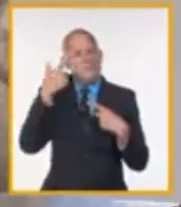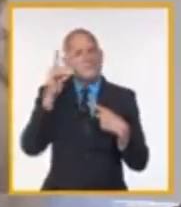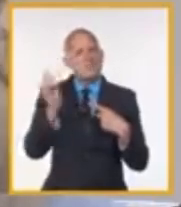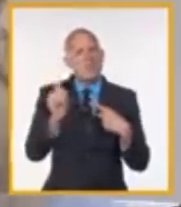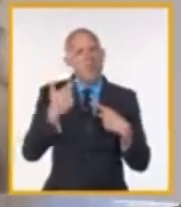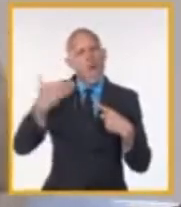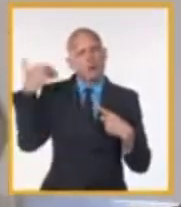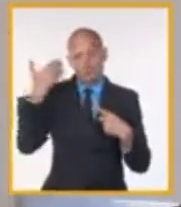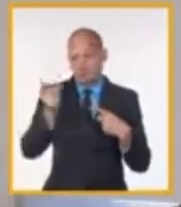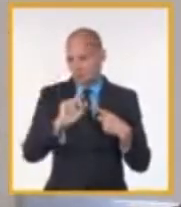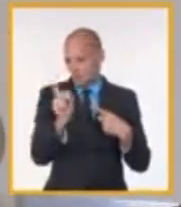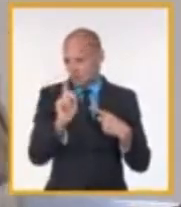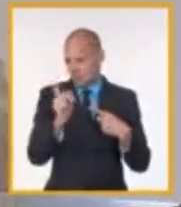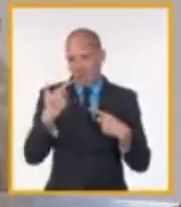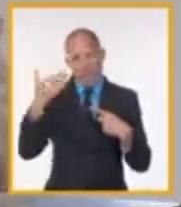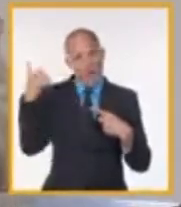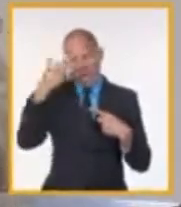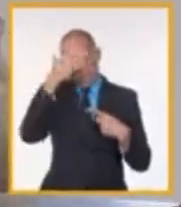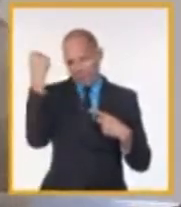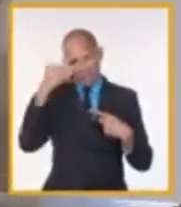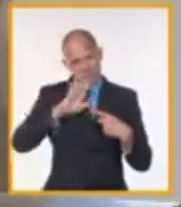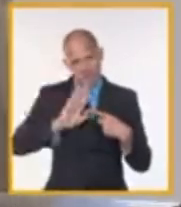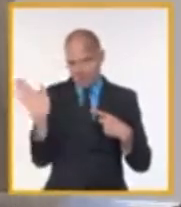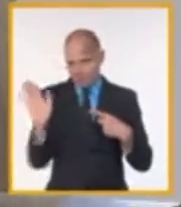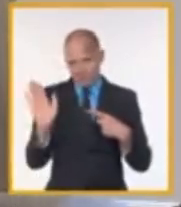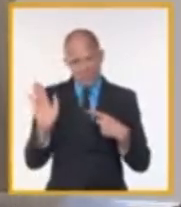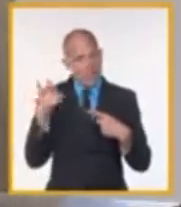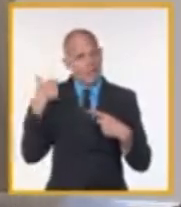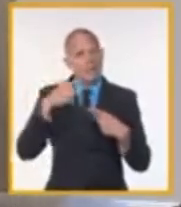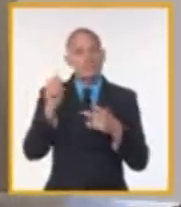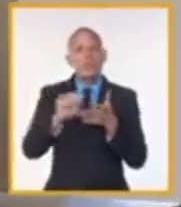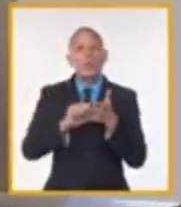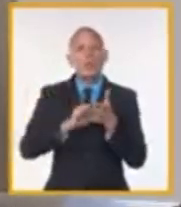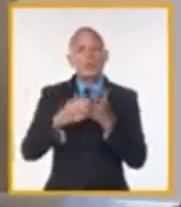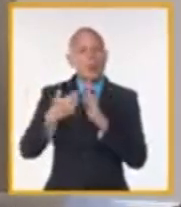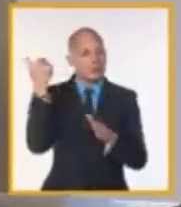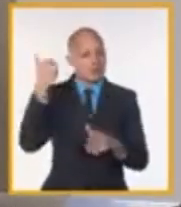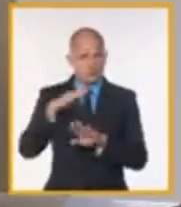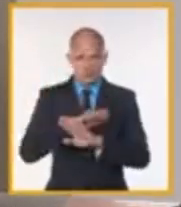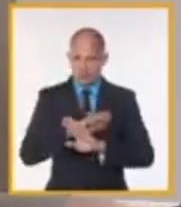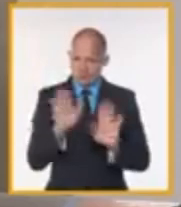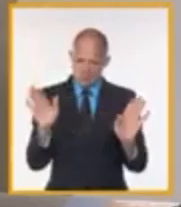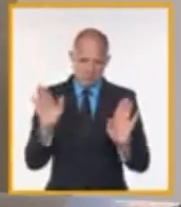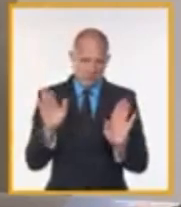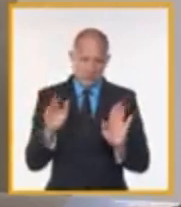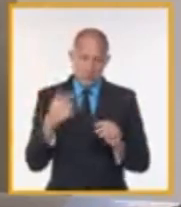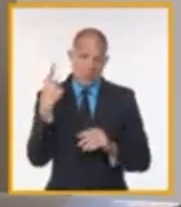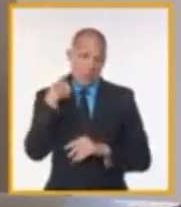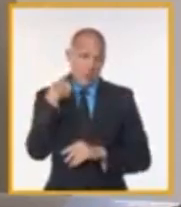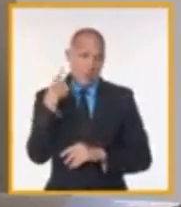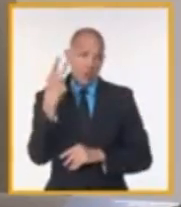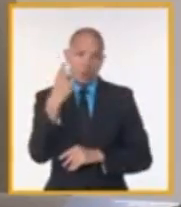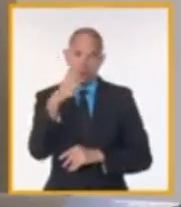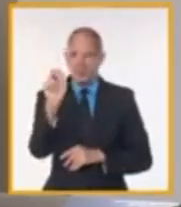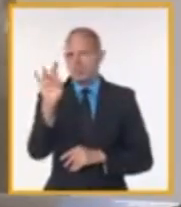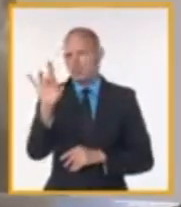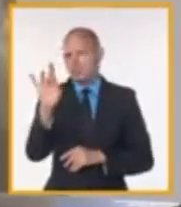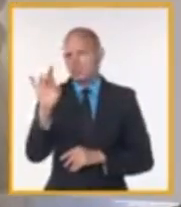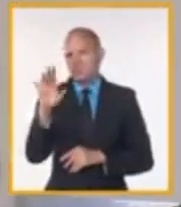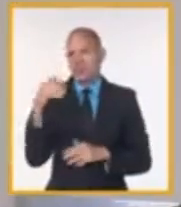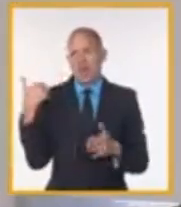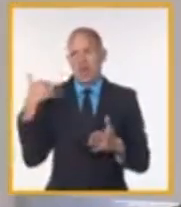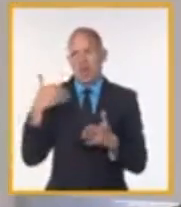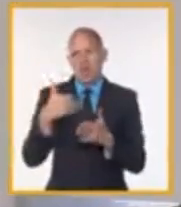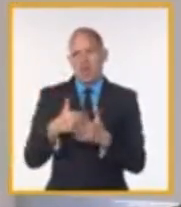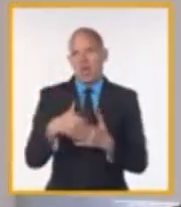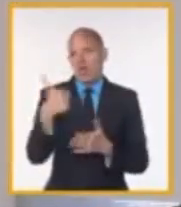volver a reactivar el mismo acuerdo que se negoció en el 2015 ya han pasado muchas